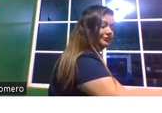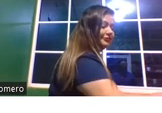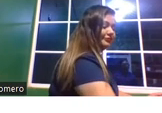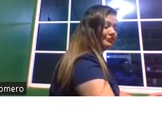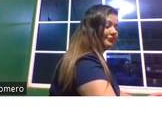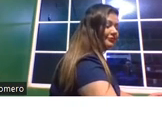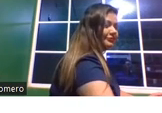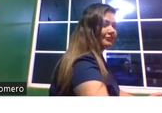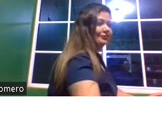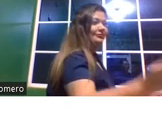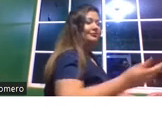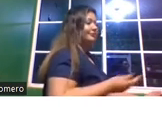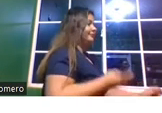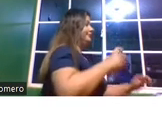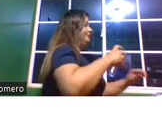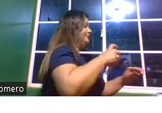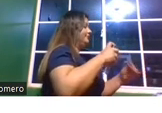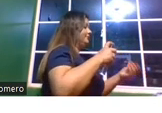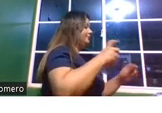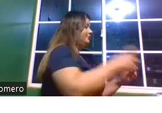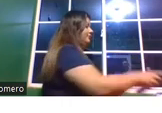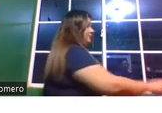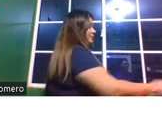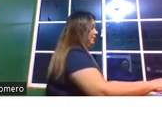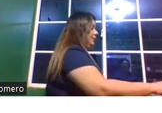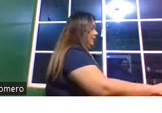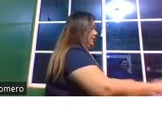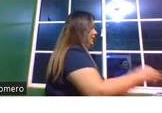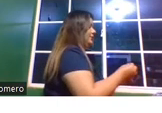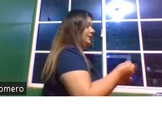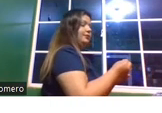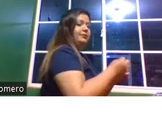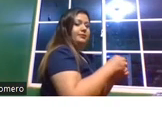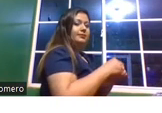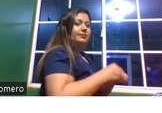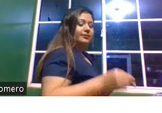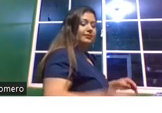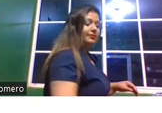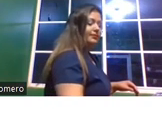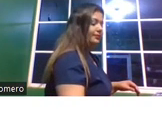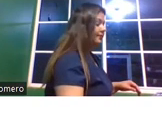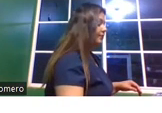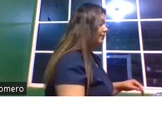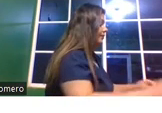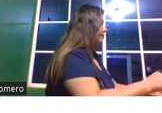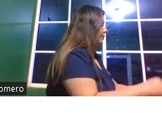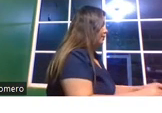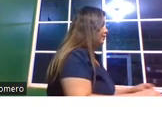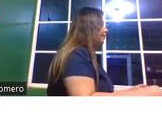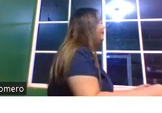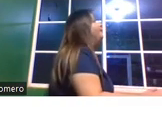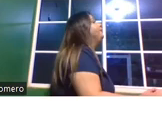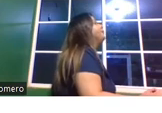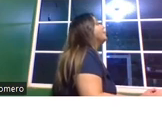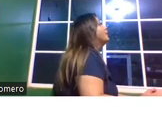el hablar también con los empleados Claro. y ser claros y sinceros para evitar especulaciones o evitar cualquier inconformidad